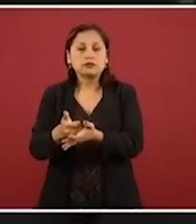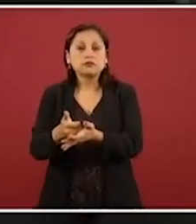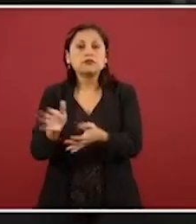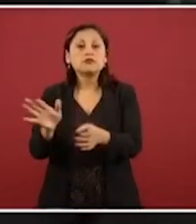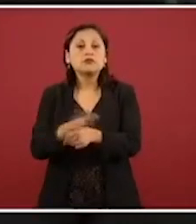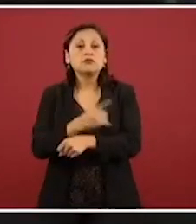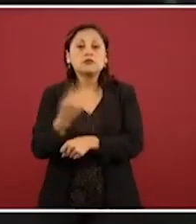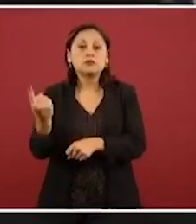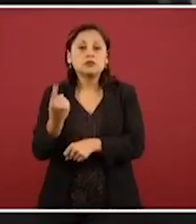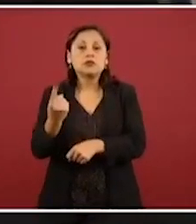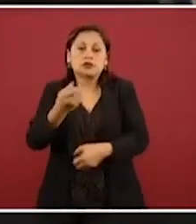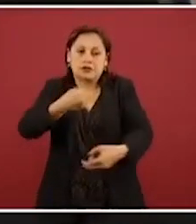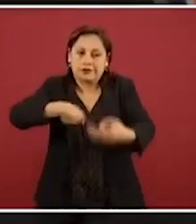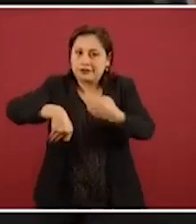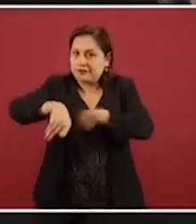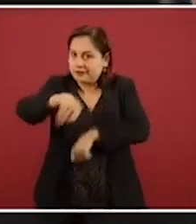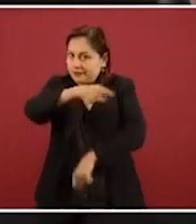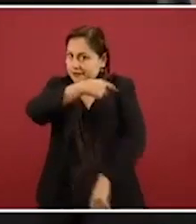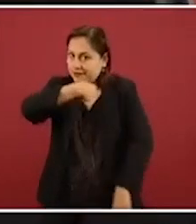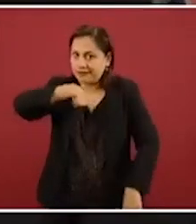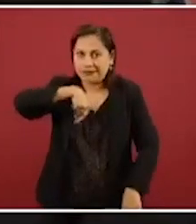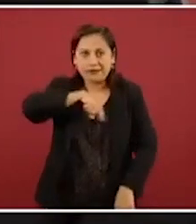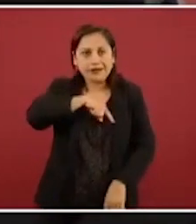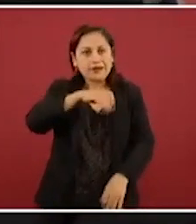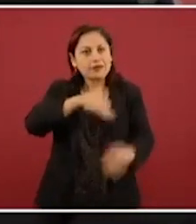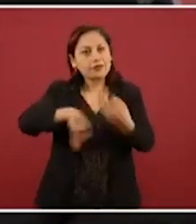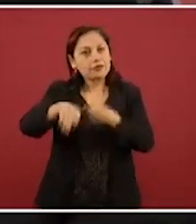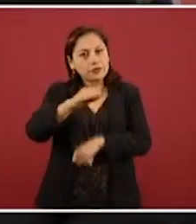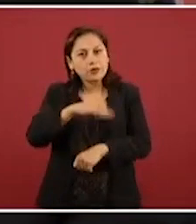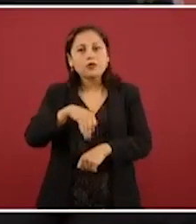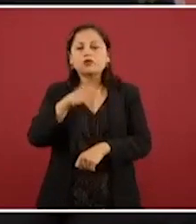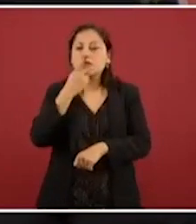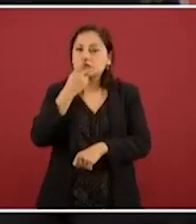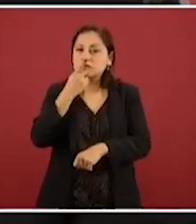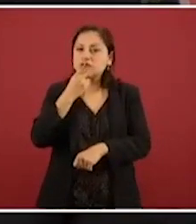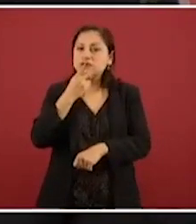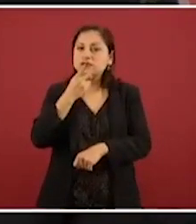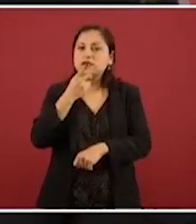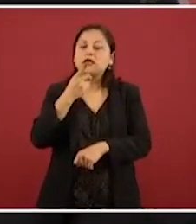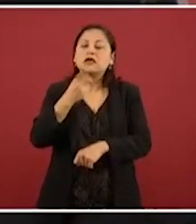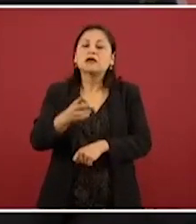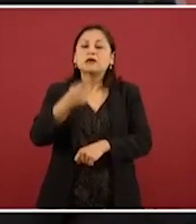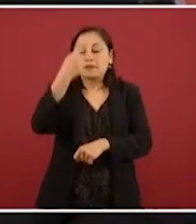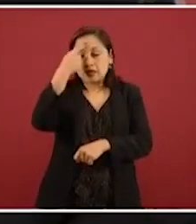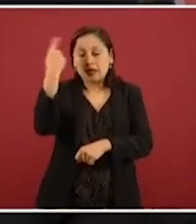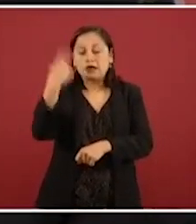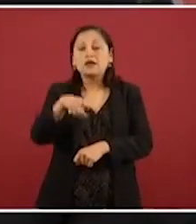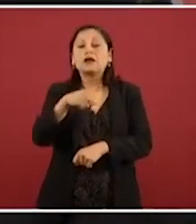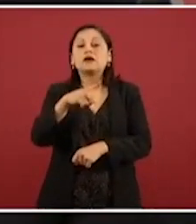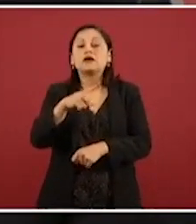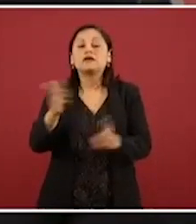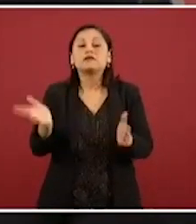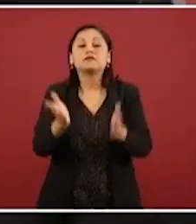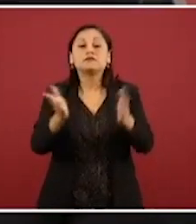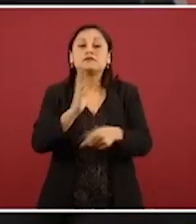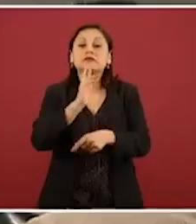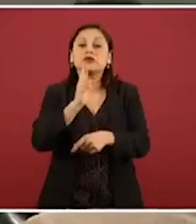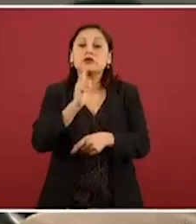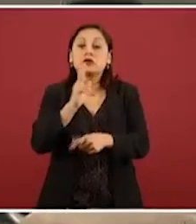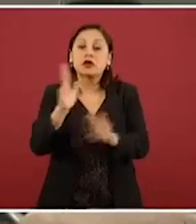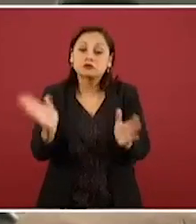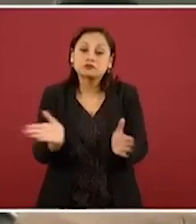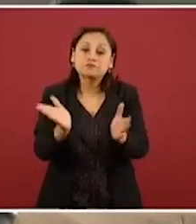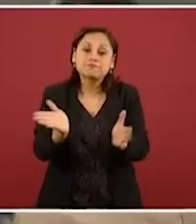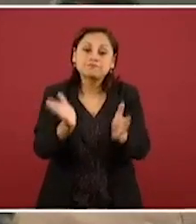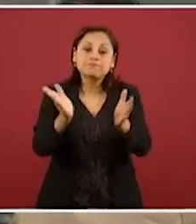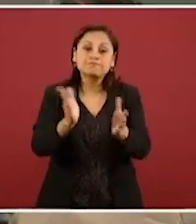es asunto de todos el que mejore la situación del país. ¿Y